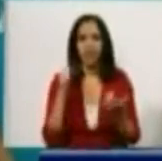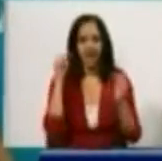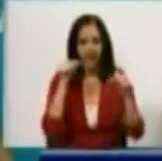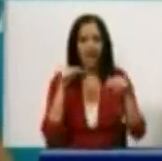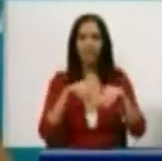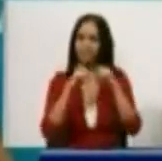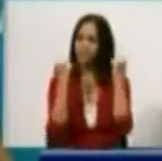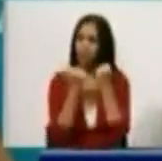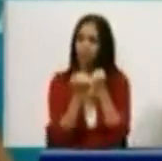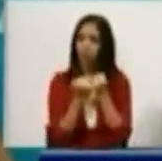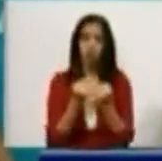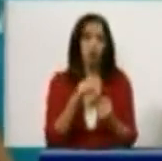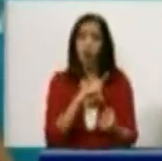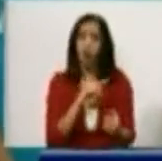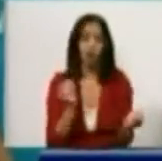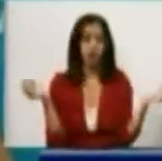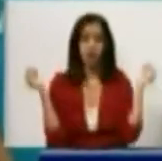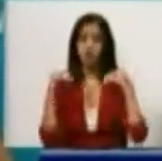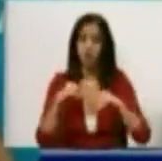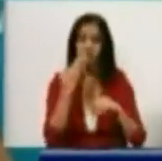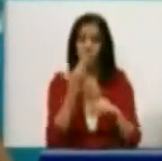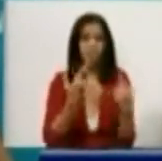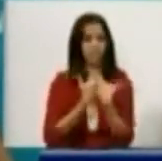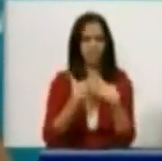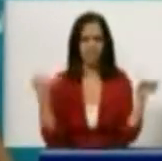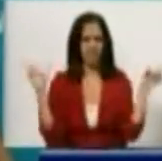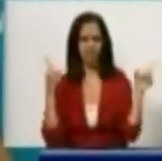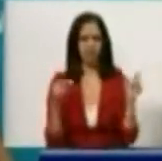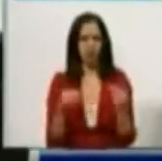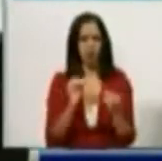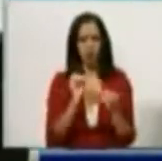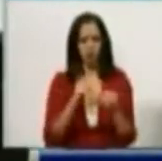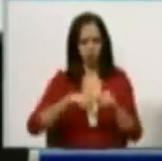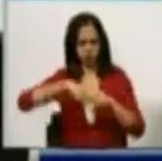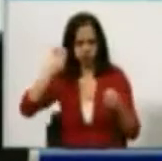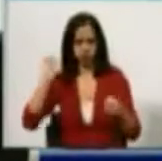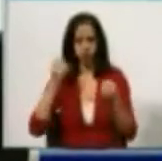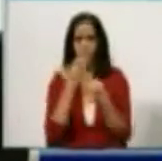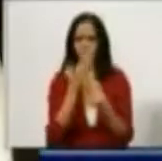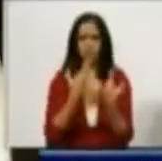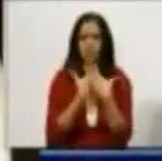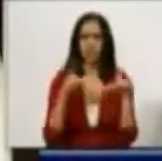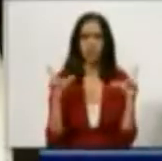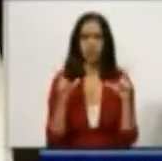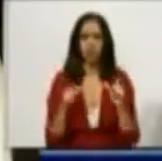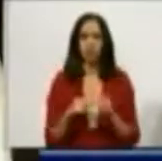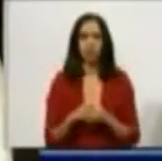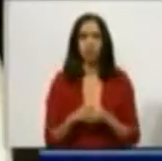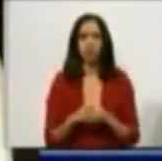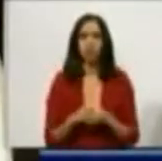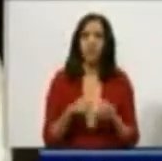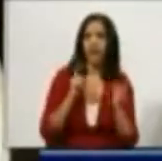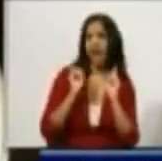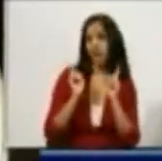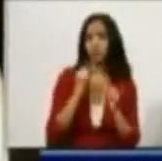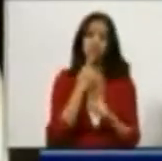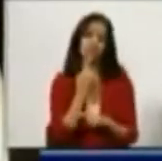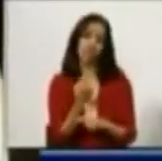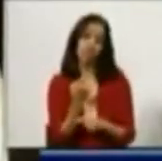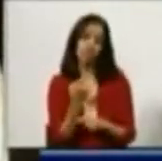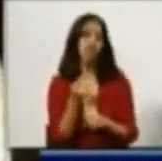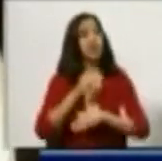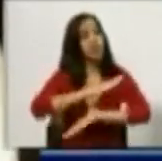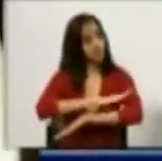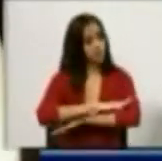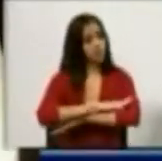o no comparten lo del frente libre o se salen del frente libre hay aquellos que dicen en esta